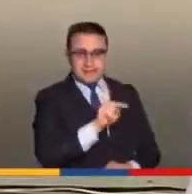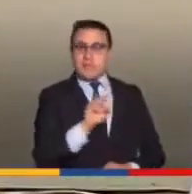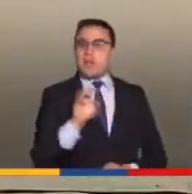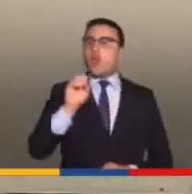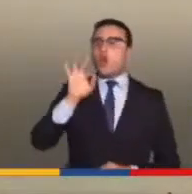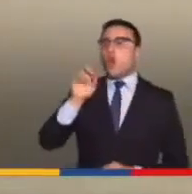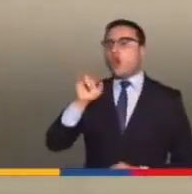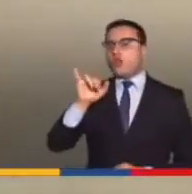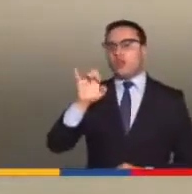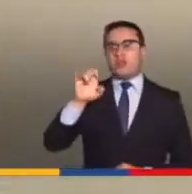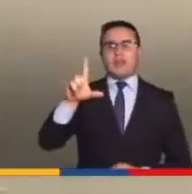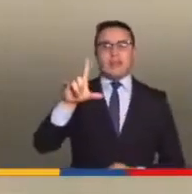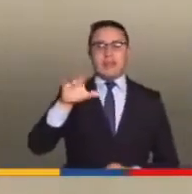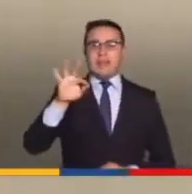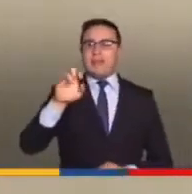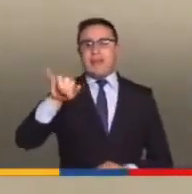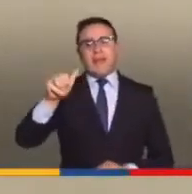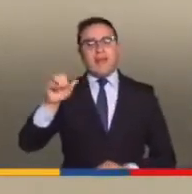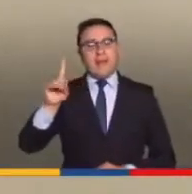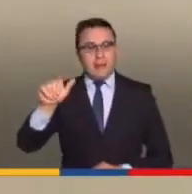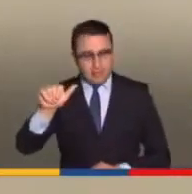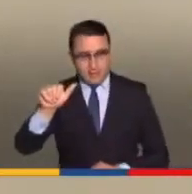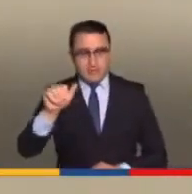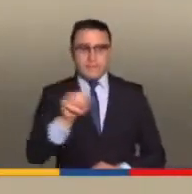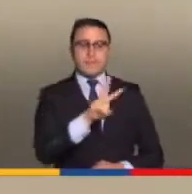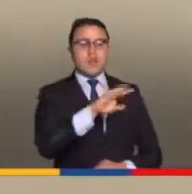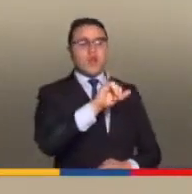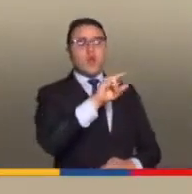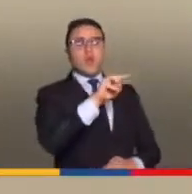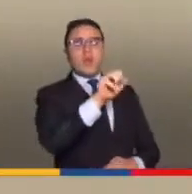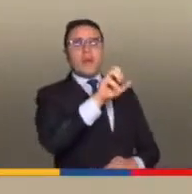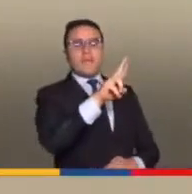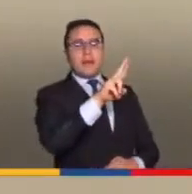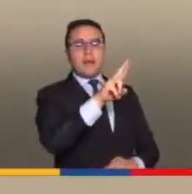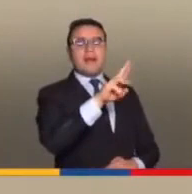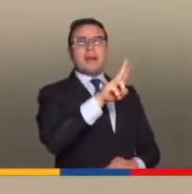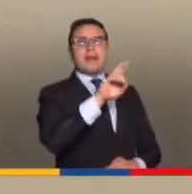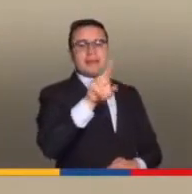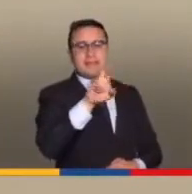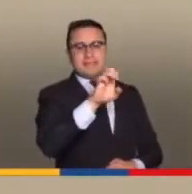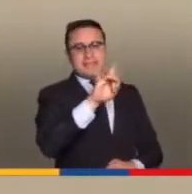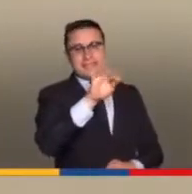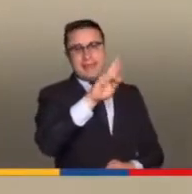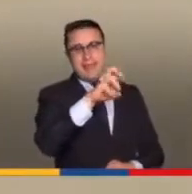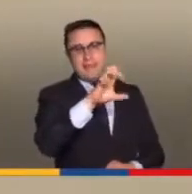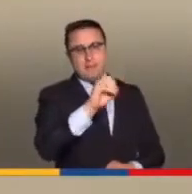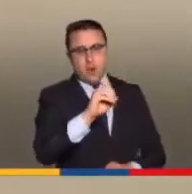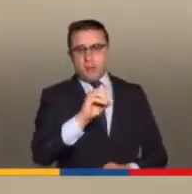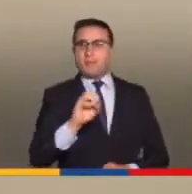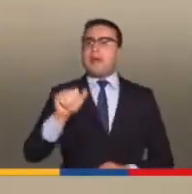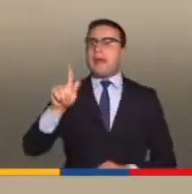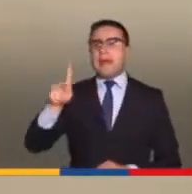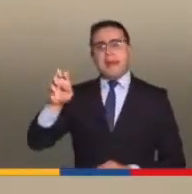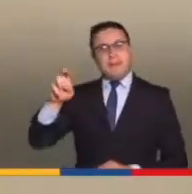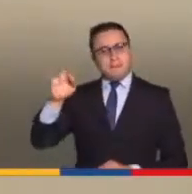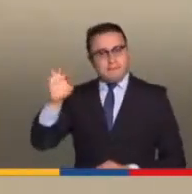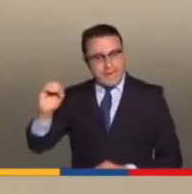de Jesús Tejada Jaramillo, Wilmar de Jesús Restrepo Torres, Alberto